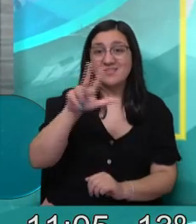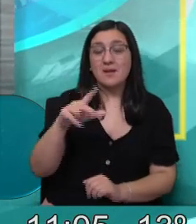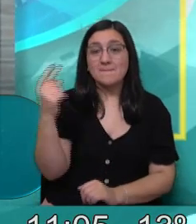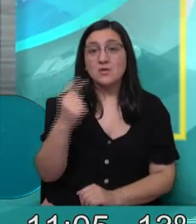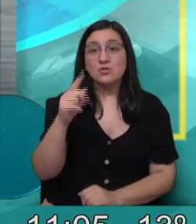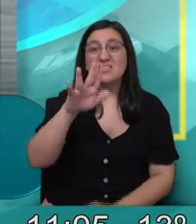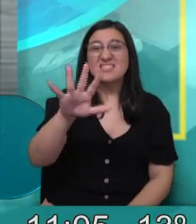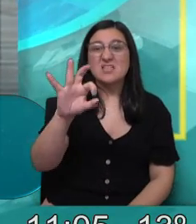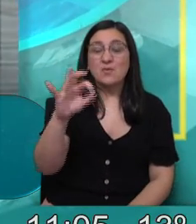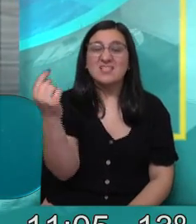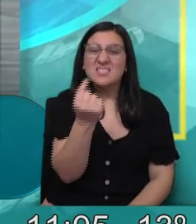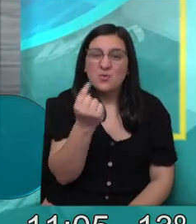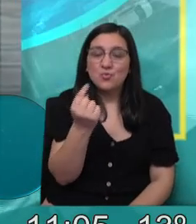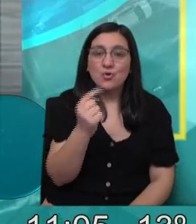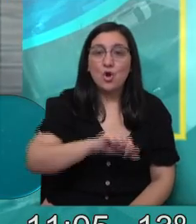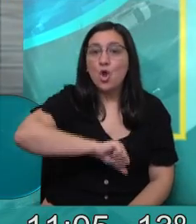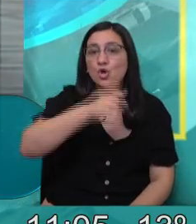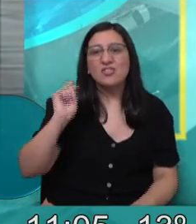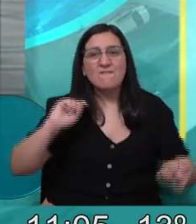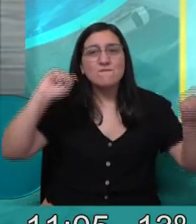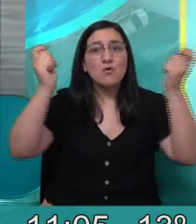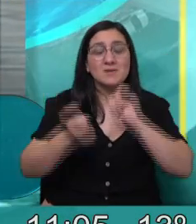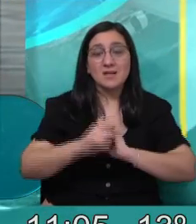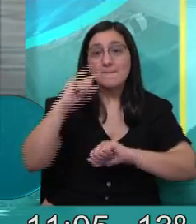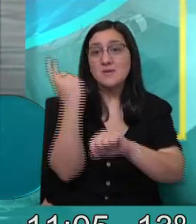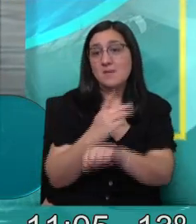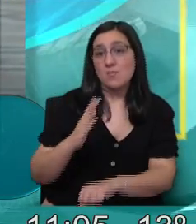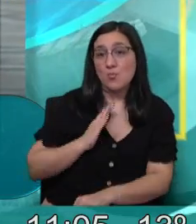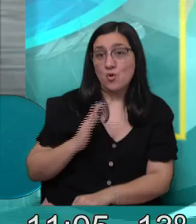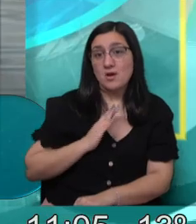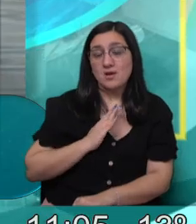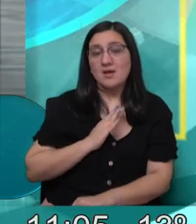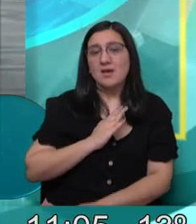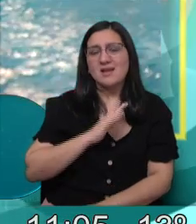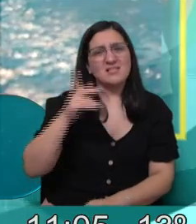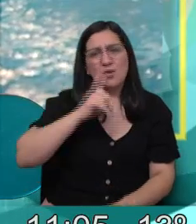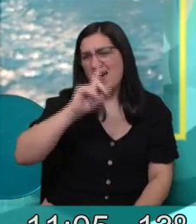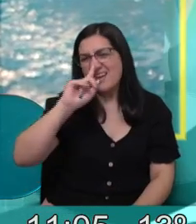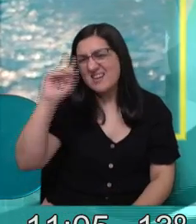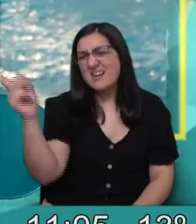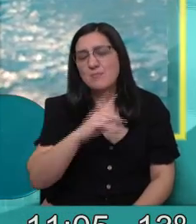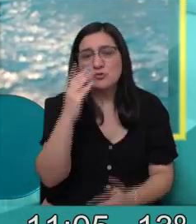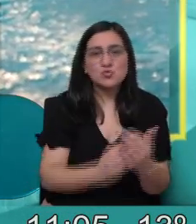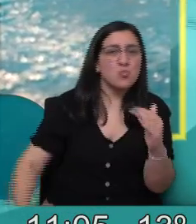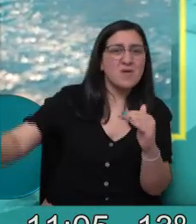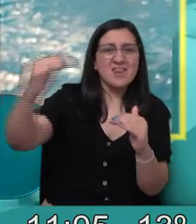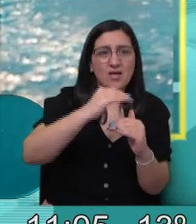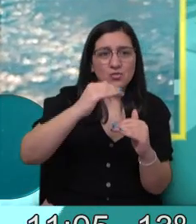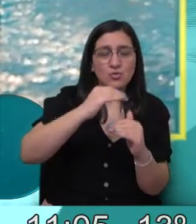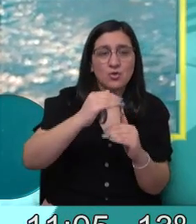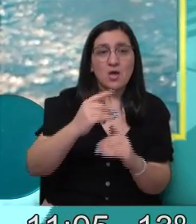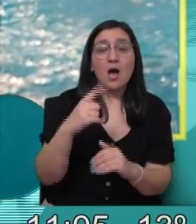50 segundos logró transformarse en la primera mujer en hacer la travesía más rápido, superando a